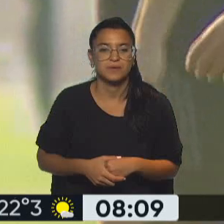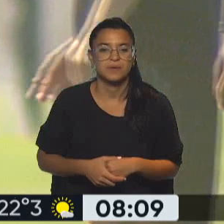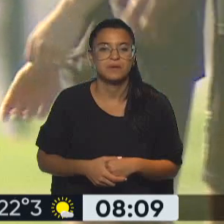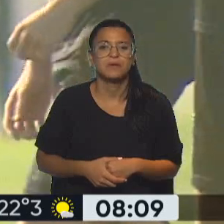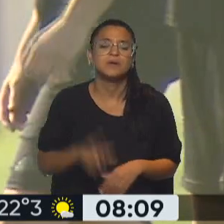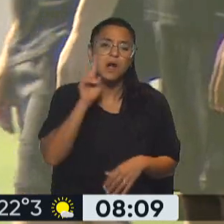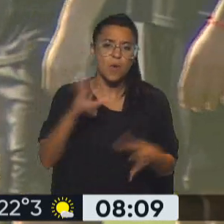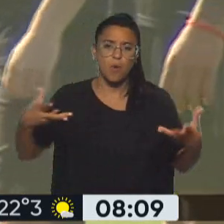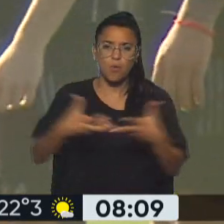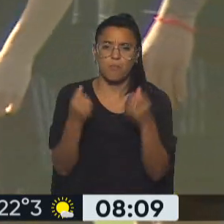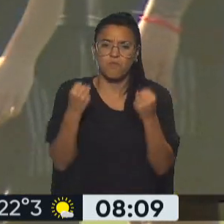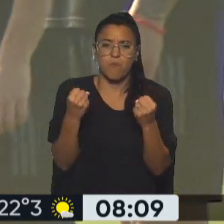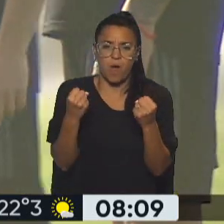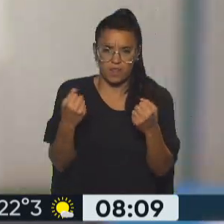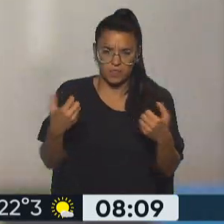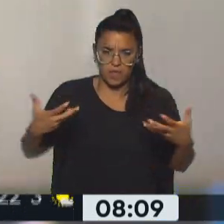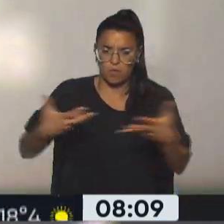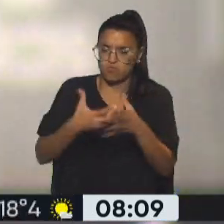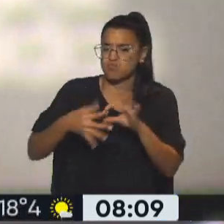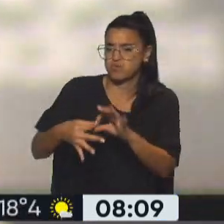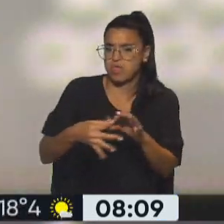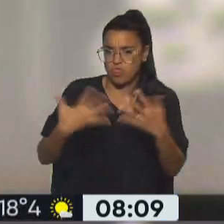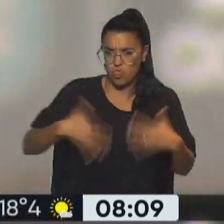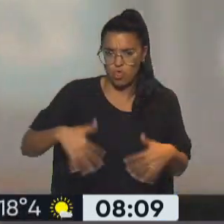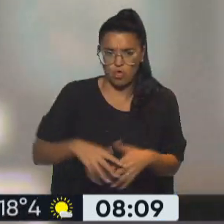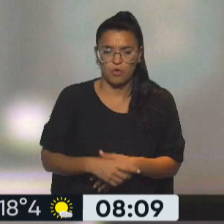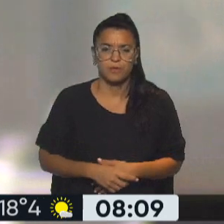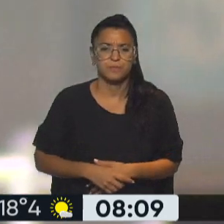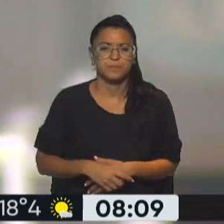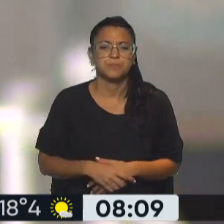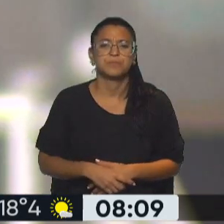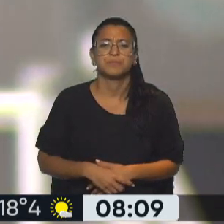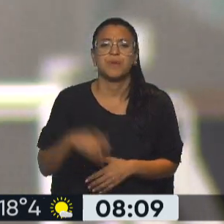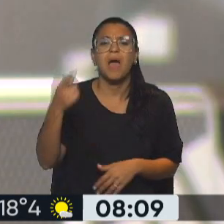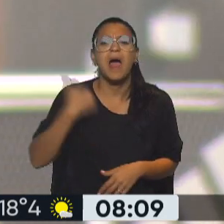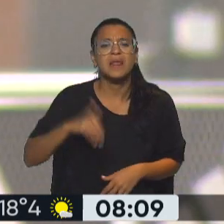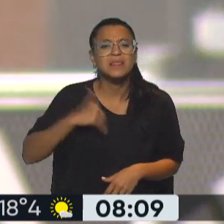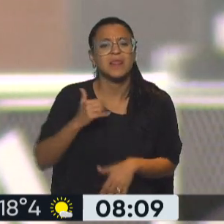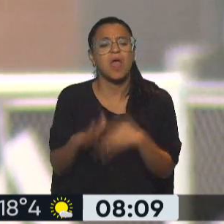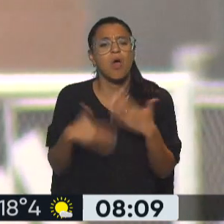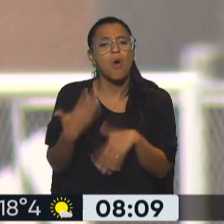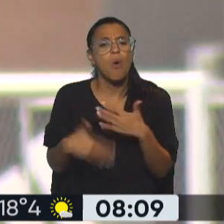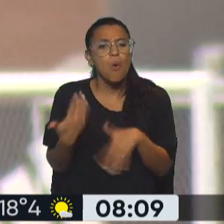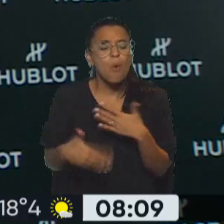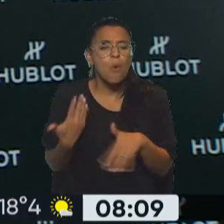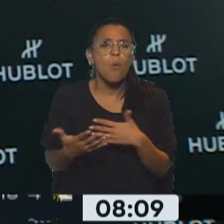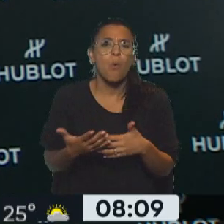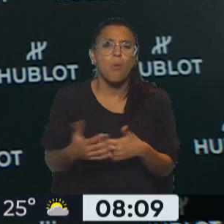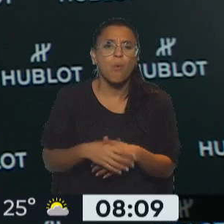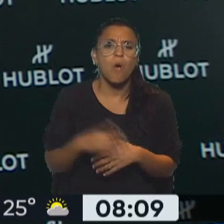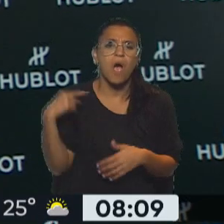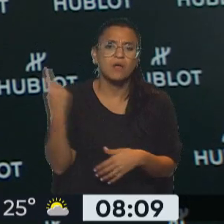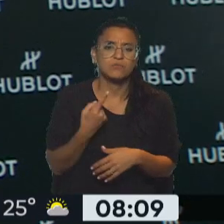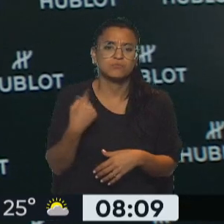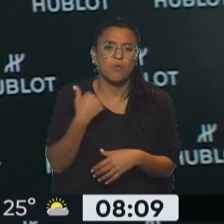se ve el grupo fuerte, se ve unido, se ve la selección argentina que juega como a todos nos